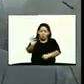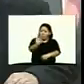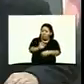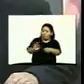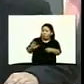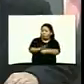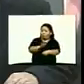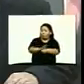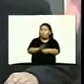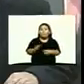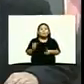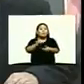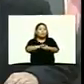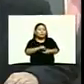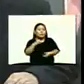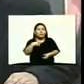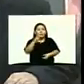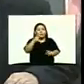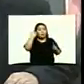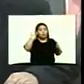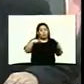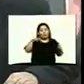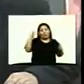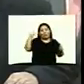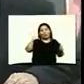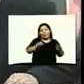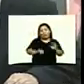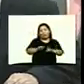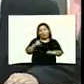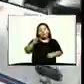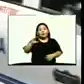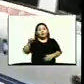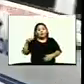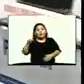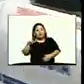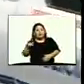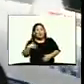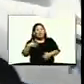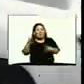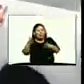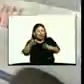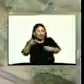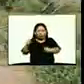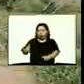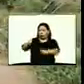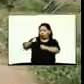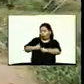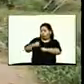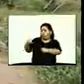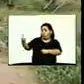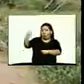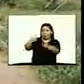El ex canciller Carlos Castaneda sostiene que lo que se busca en la región es militarizarla y que